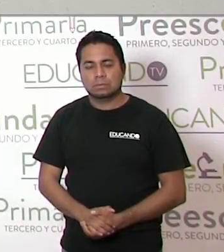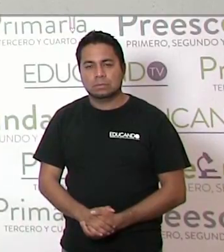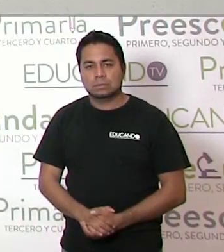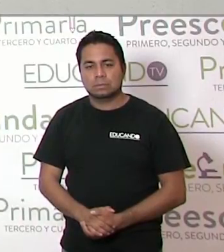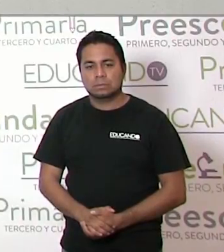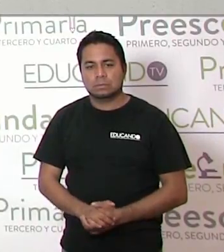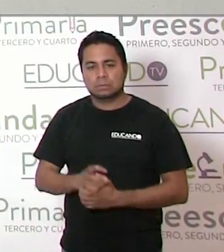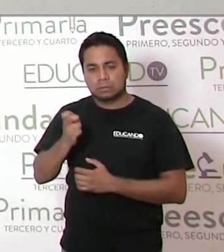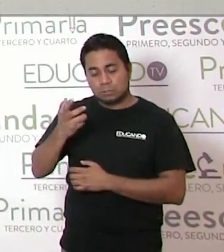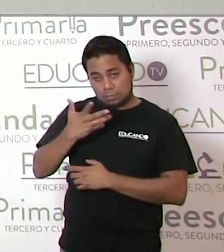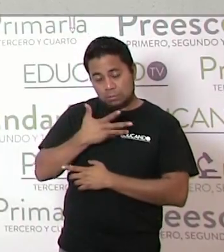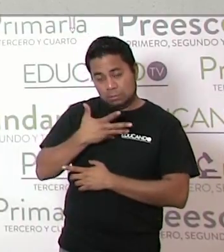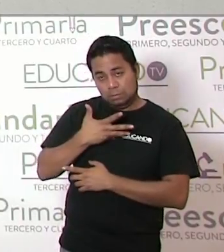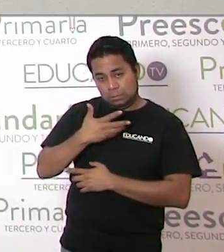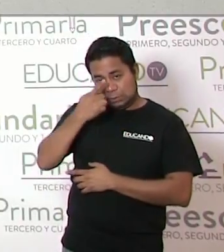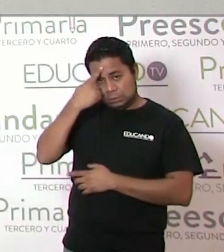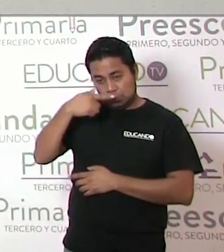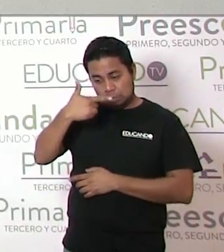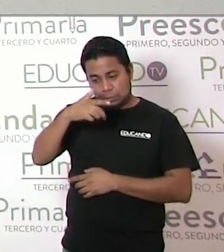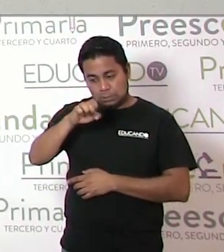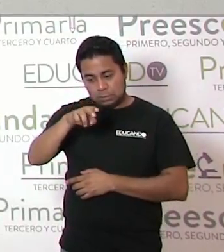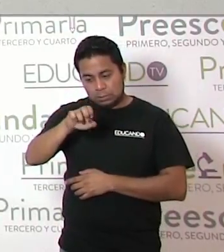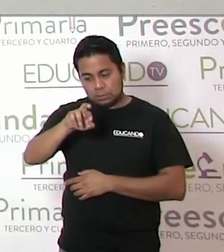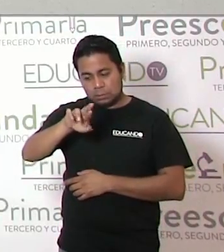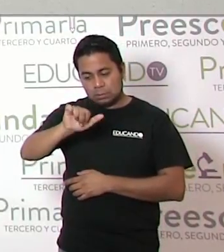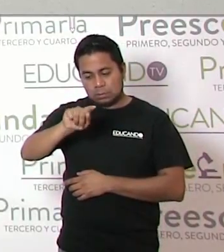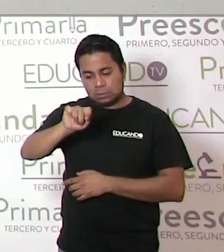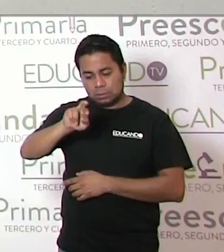Esta es la generatriz.